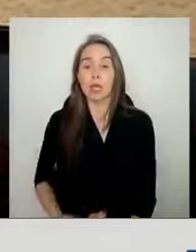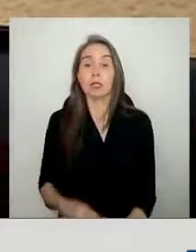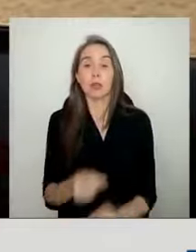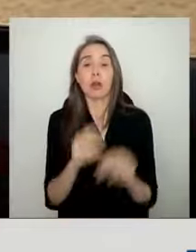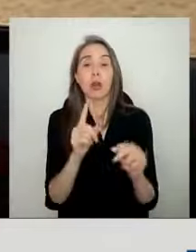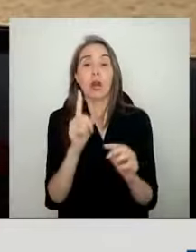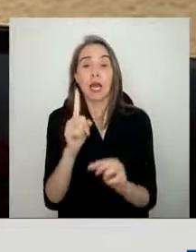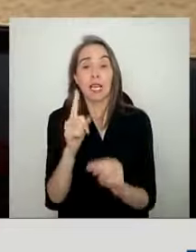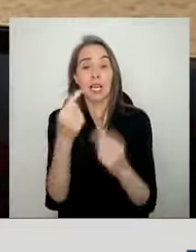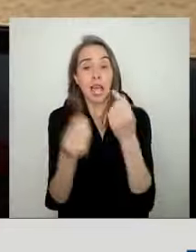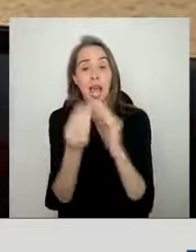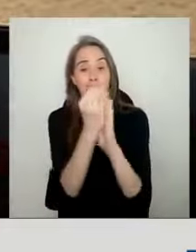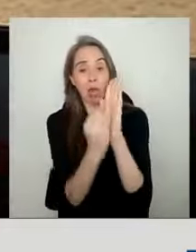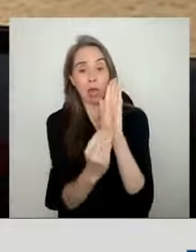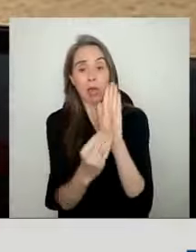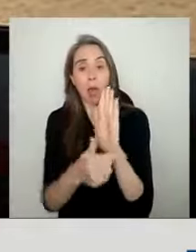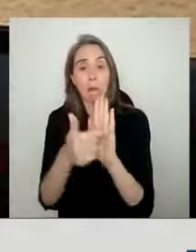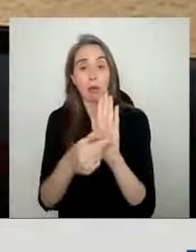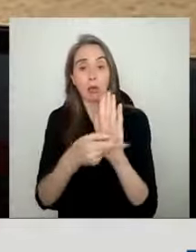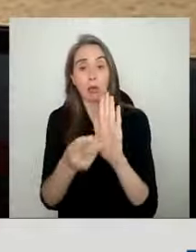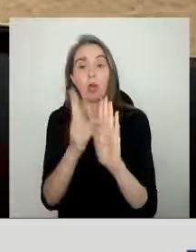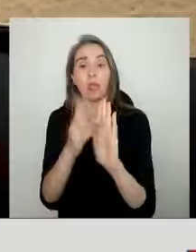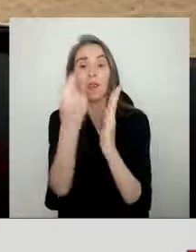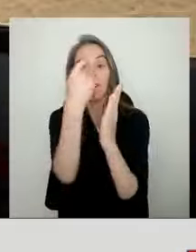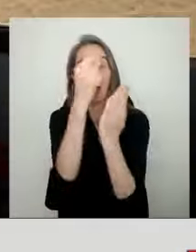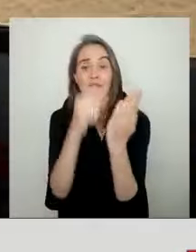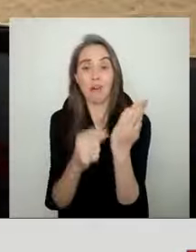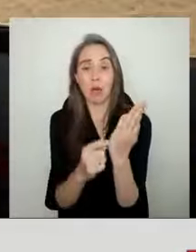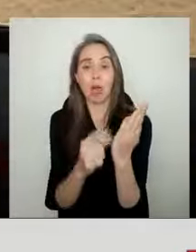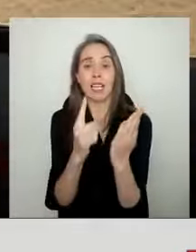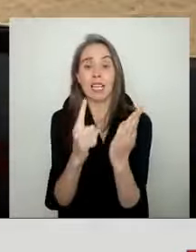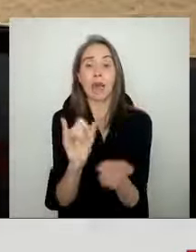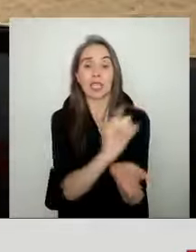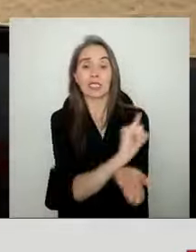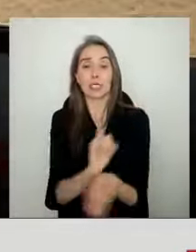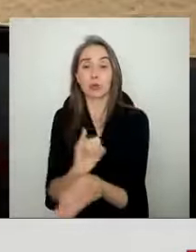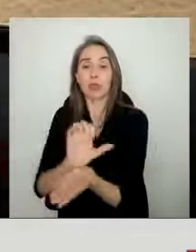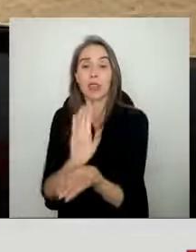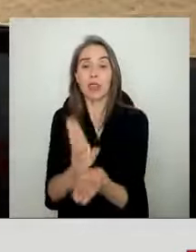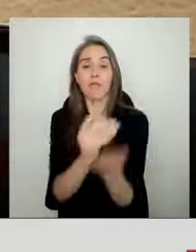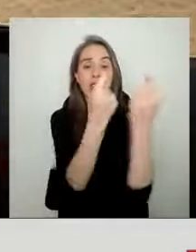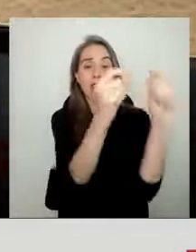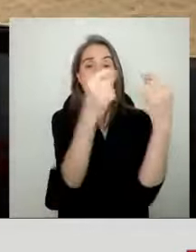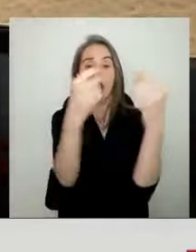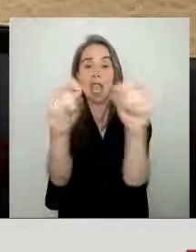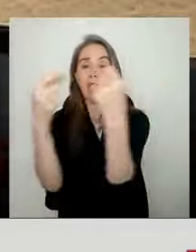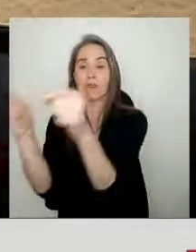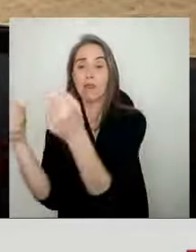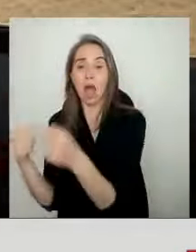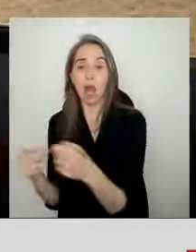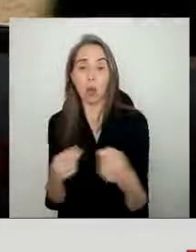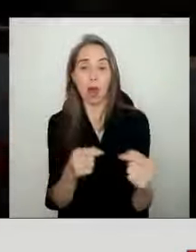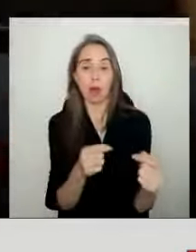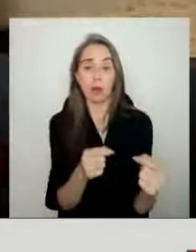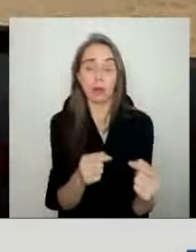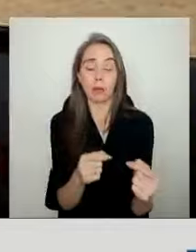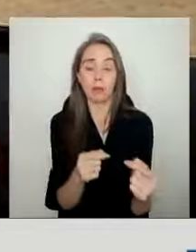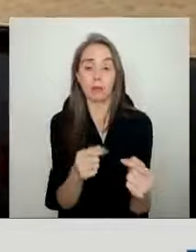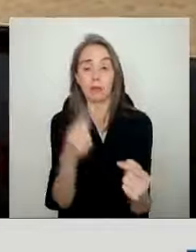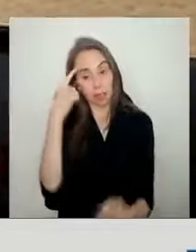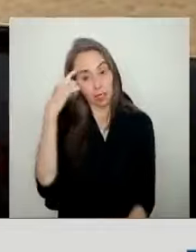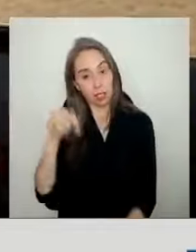pública debe ser evaluada cada órgano del Estado debe ser evaluado y creo que hoy día la agencia esta